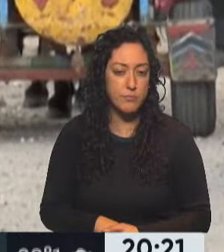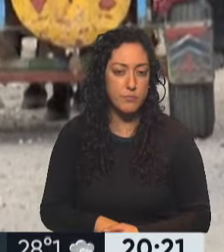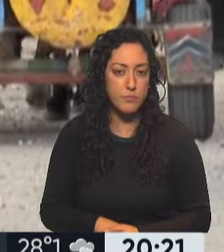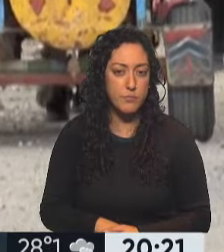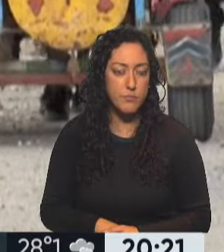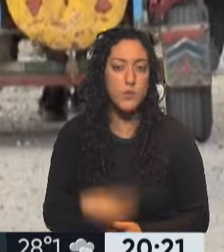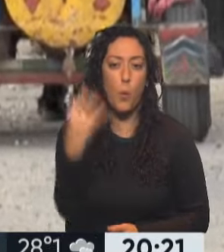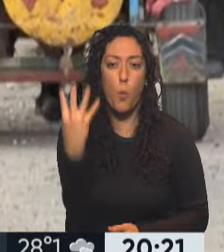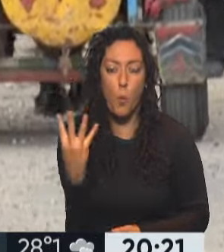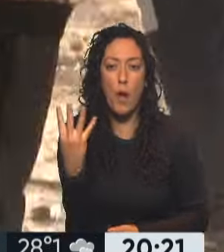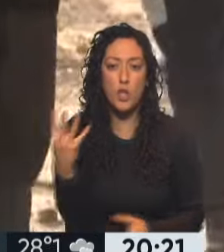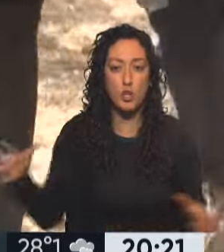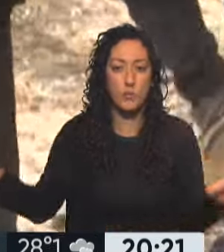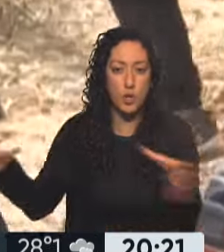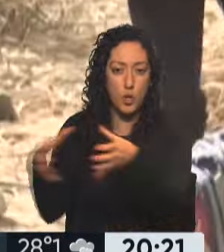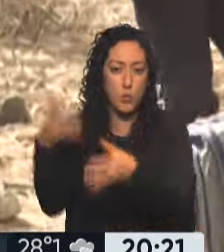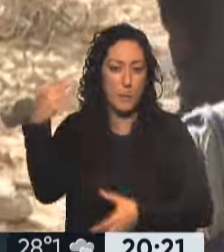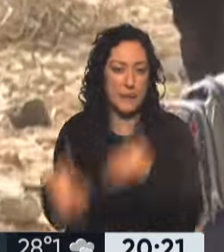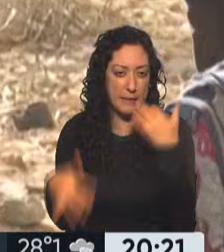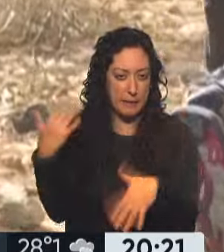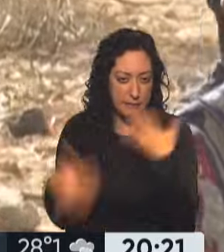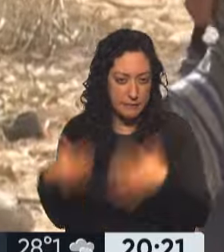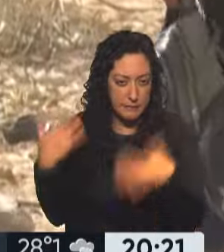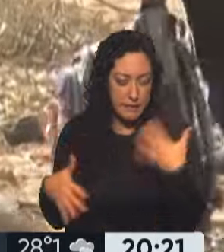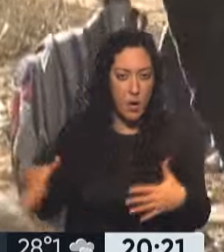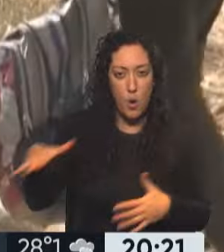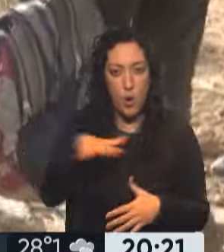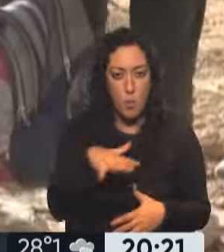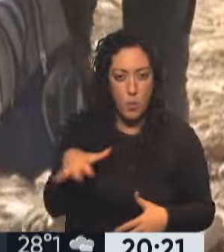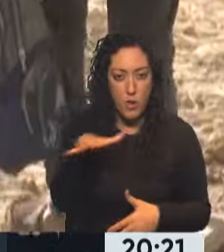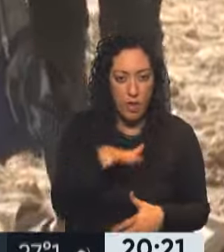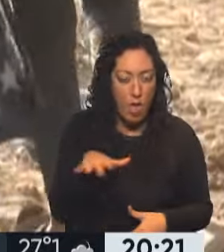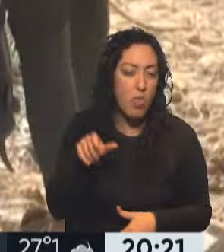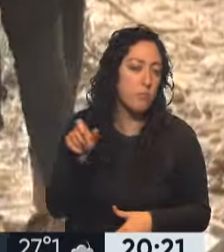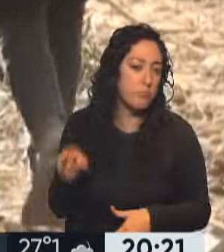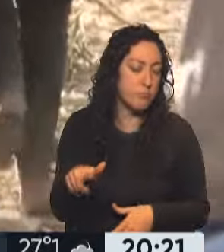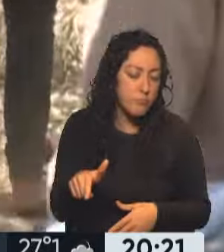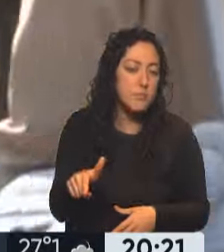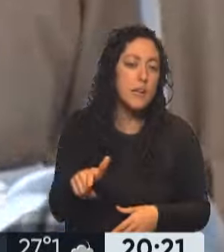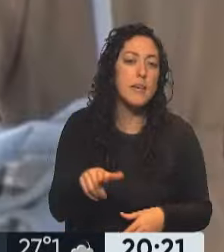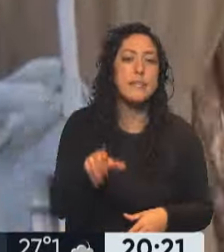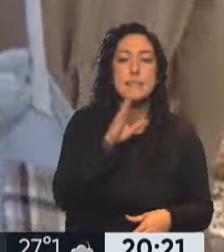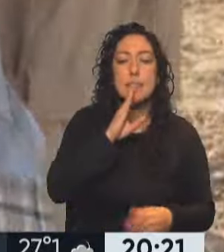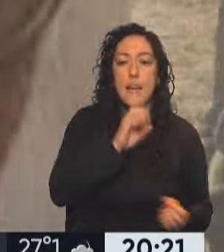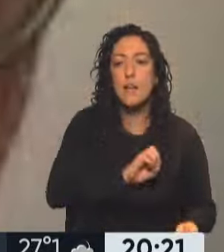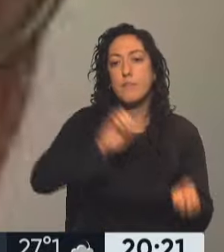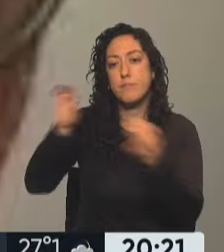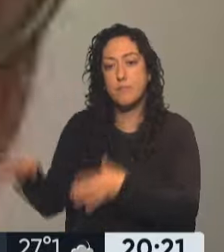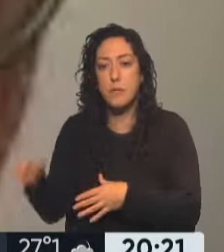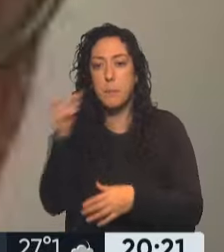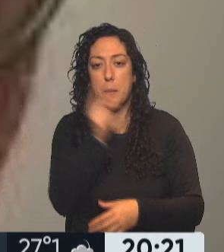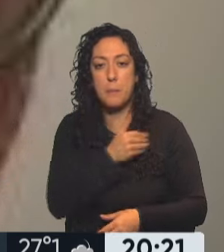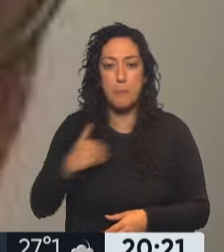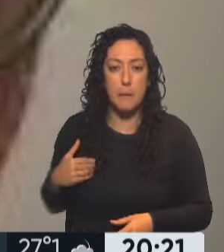otros 4 hombres del escuadrón de emergencia de la comunidad Yitzhak, había emigrado a Israel con sus padres